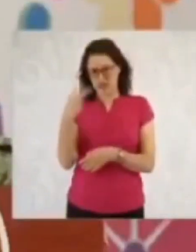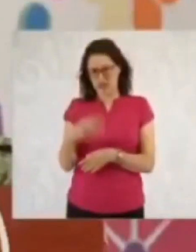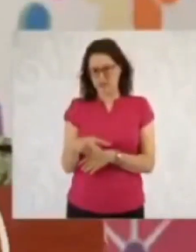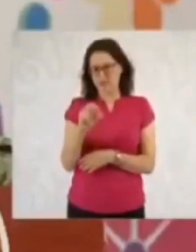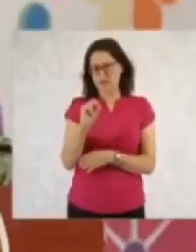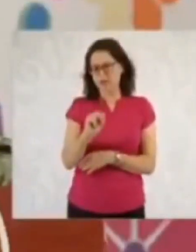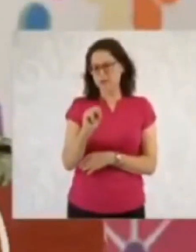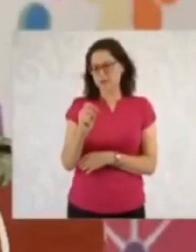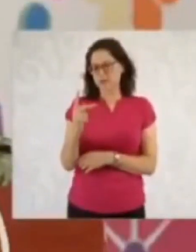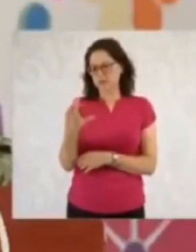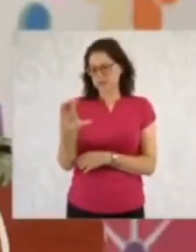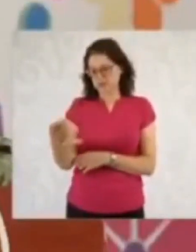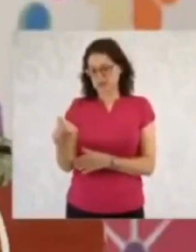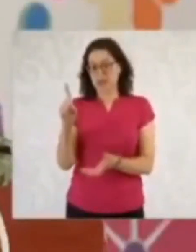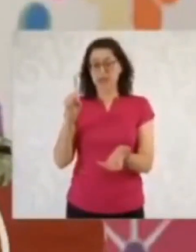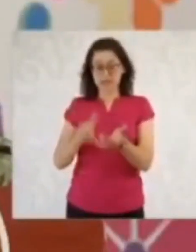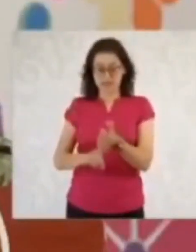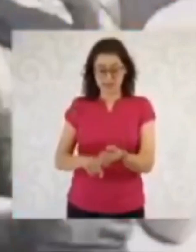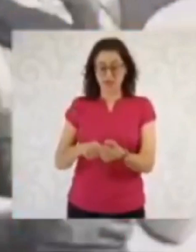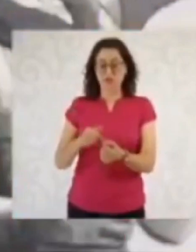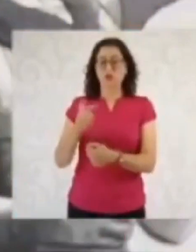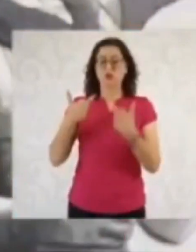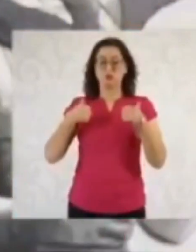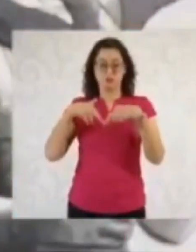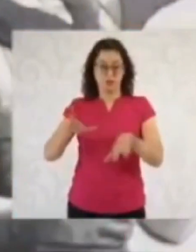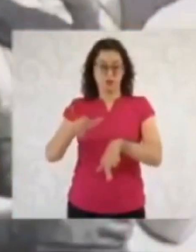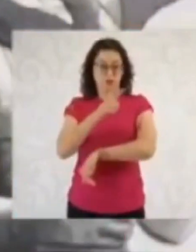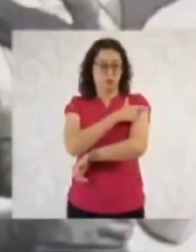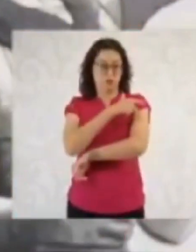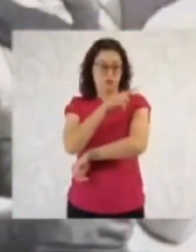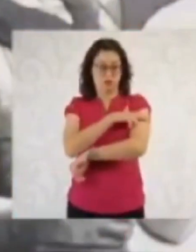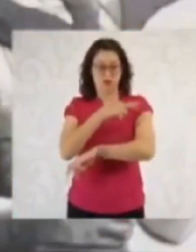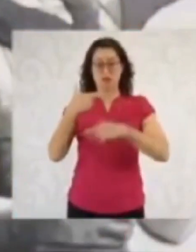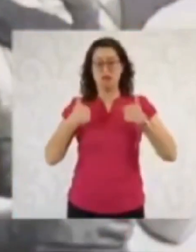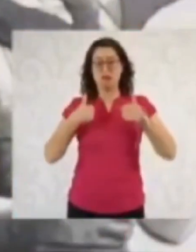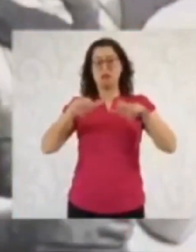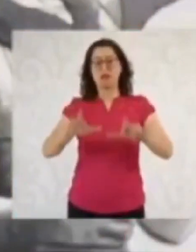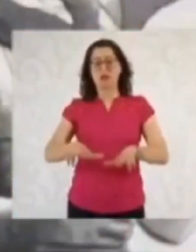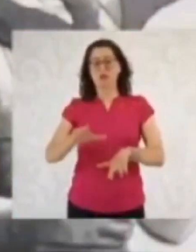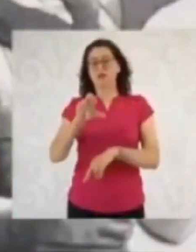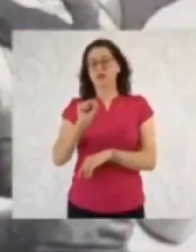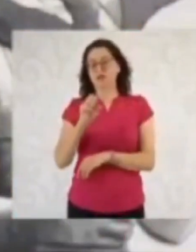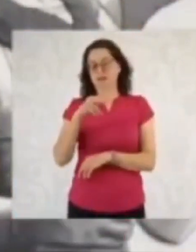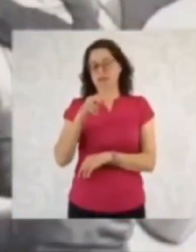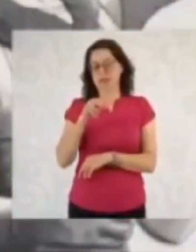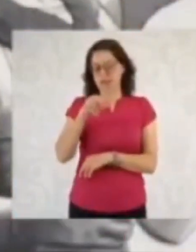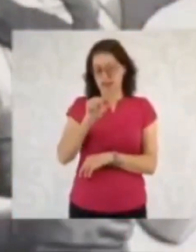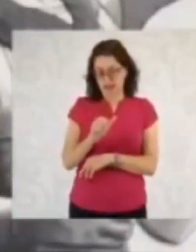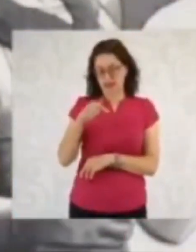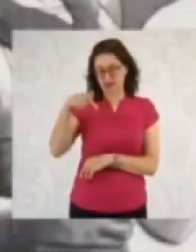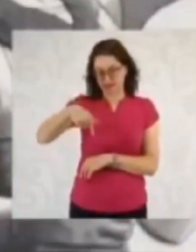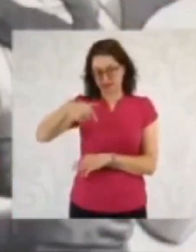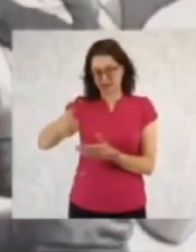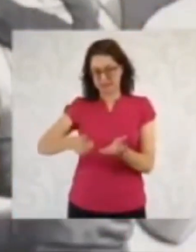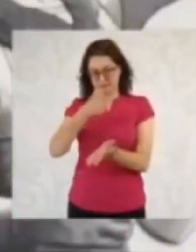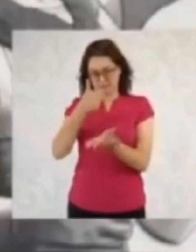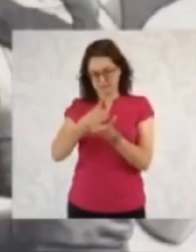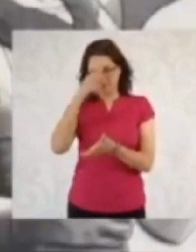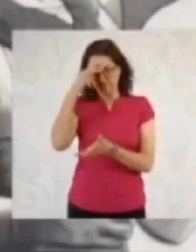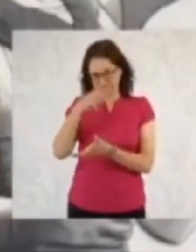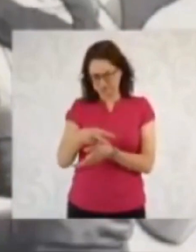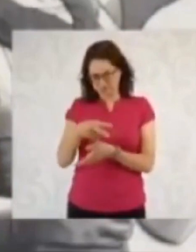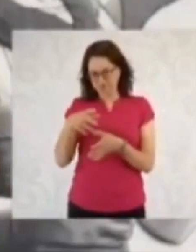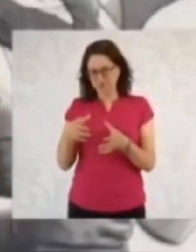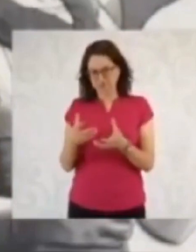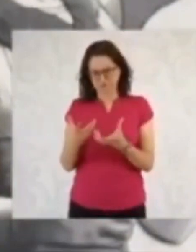de la primera zona militar, personal de la Guardia Nacional, que está destacamentado en la Ciudad de México, y establecieron que iban a hacer algunos